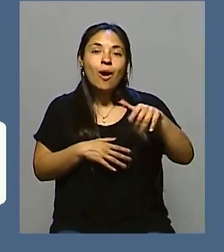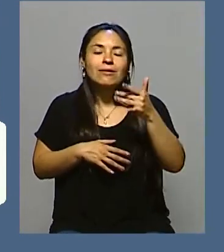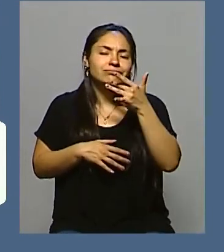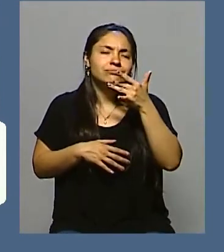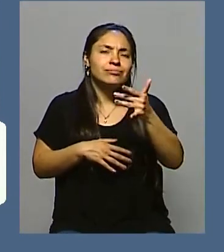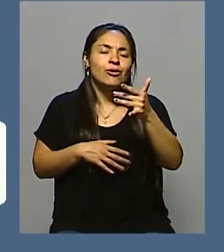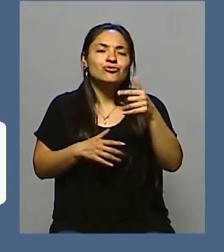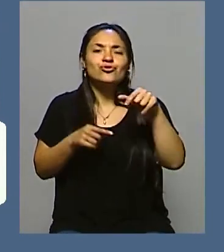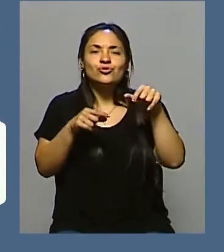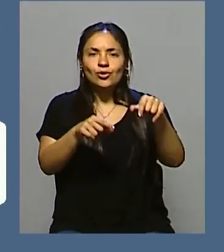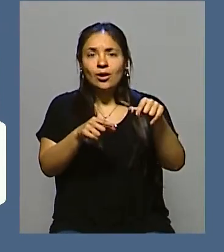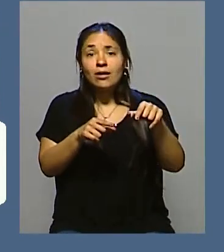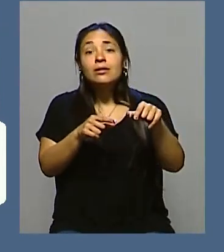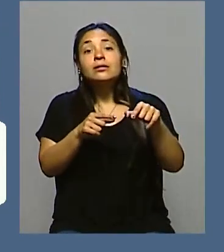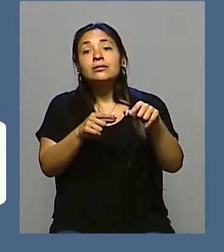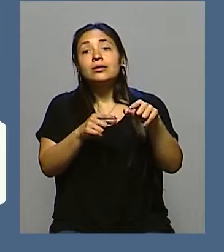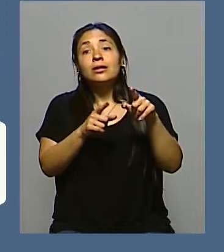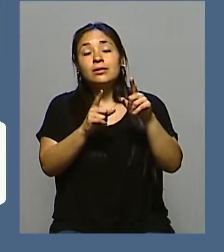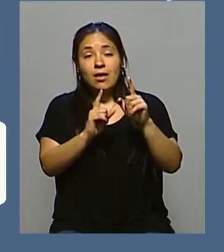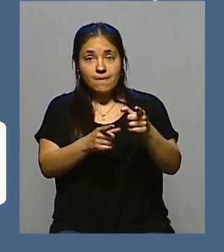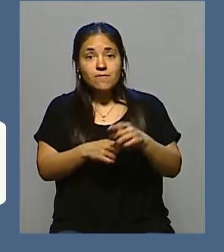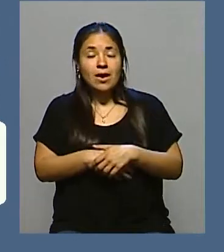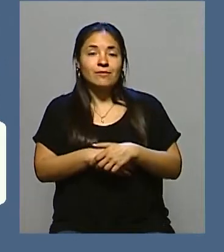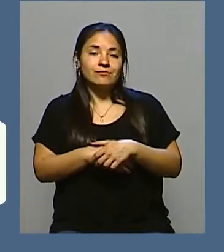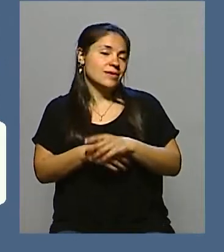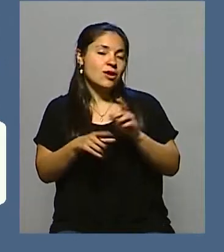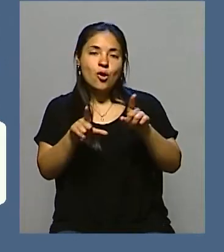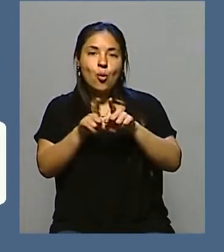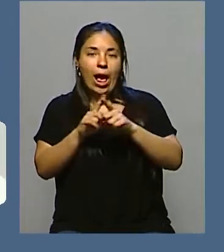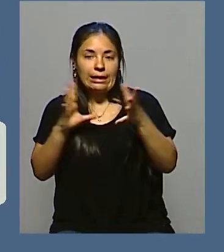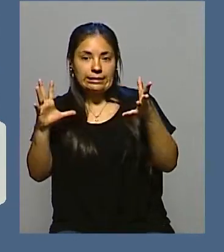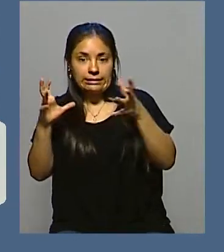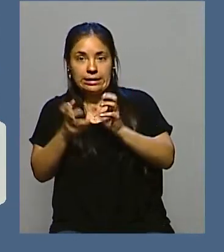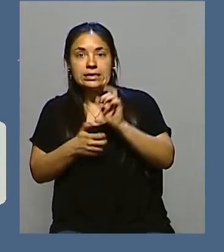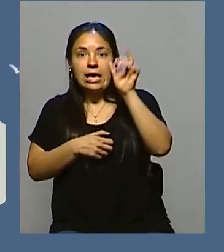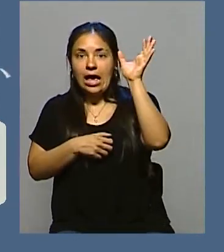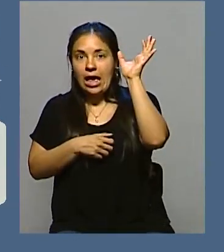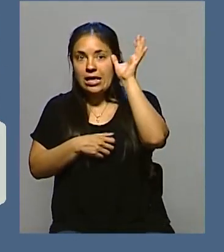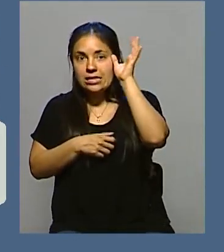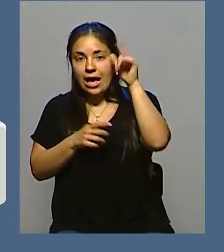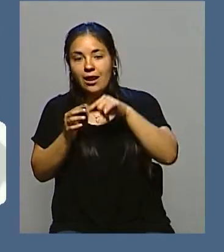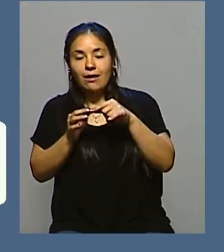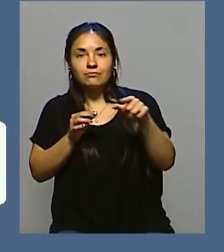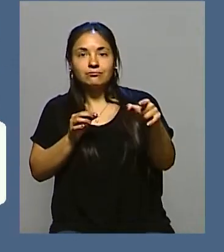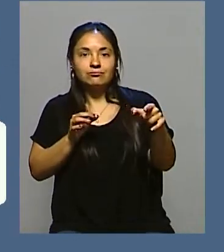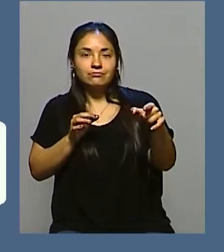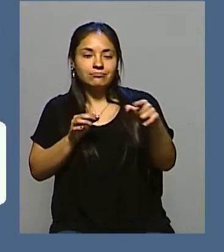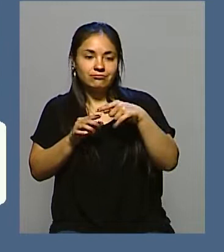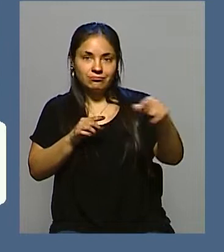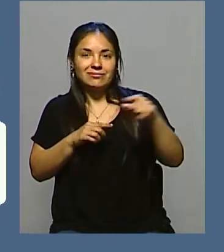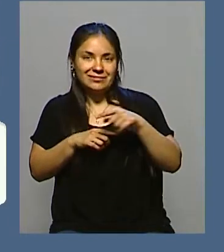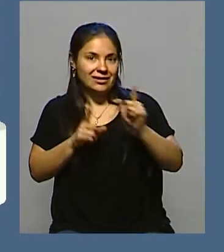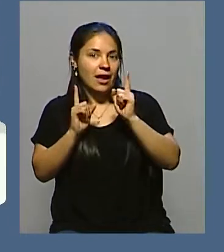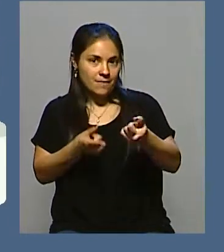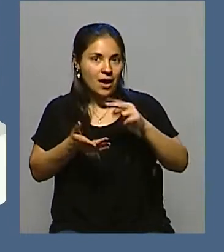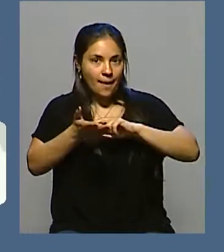está emergido, digamos así, en la crisis gravísima que está usando el país Italia, que